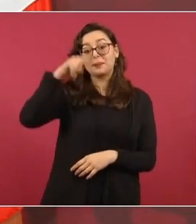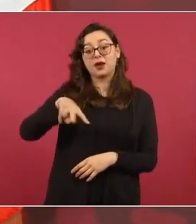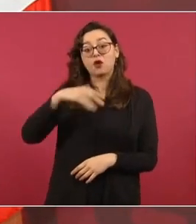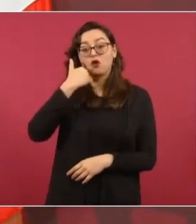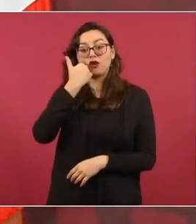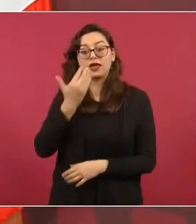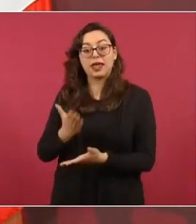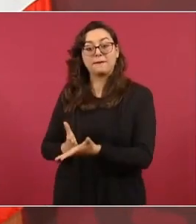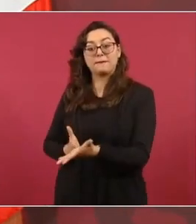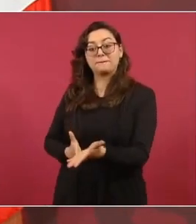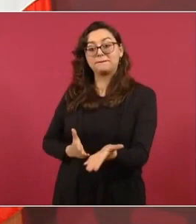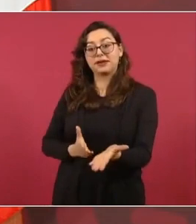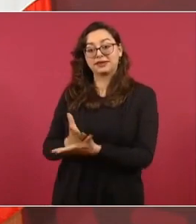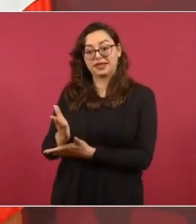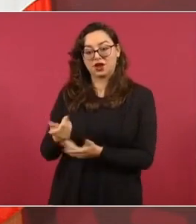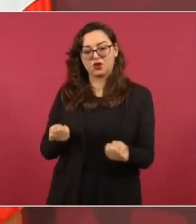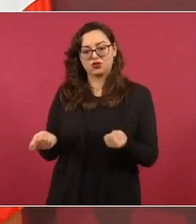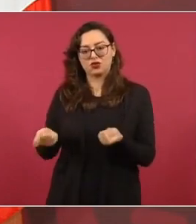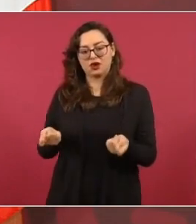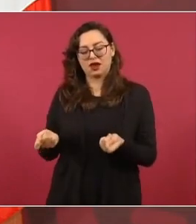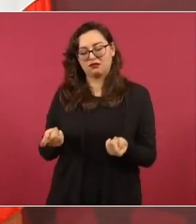los antiguos límites, ¿no?